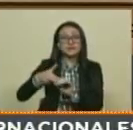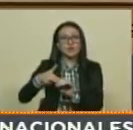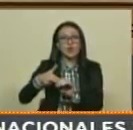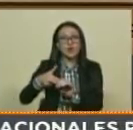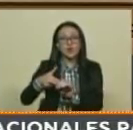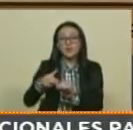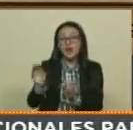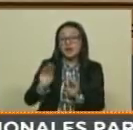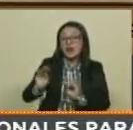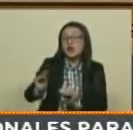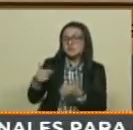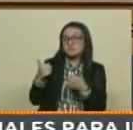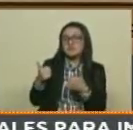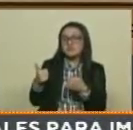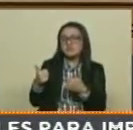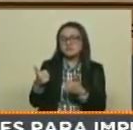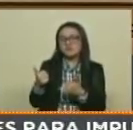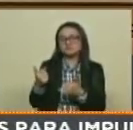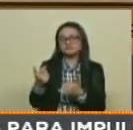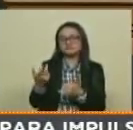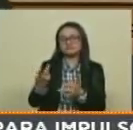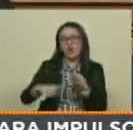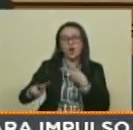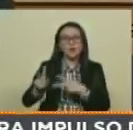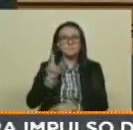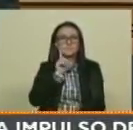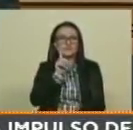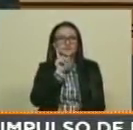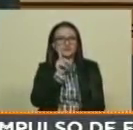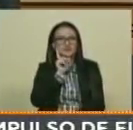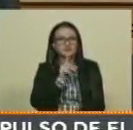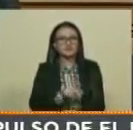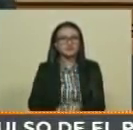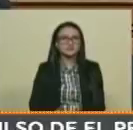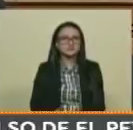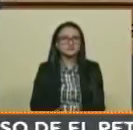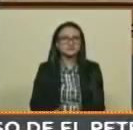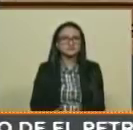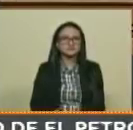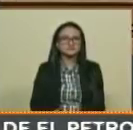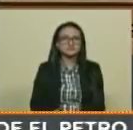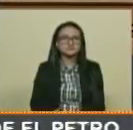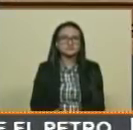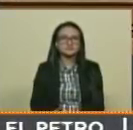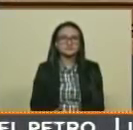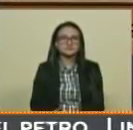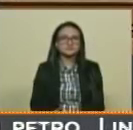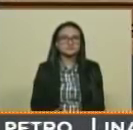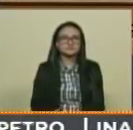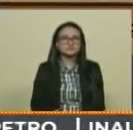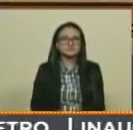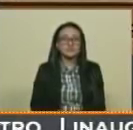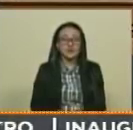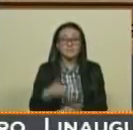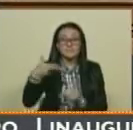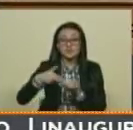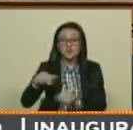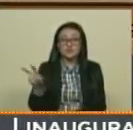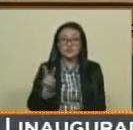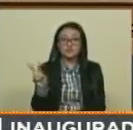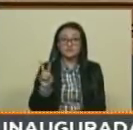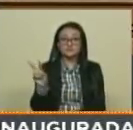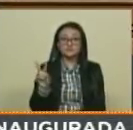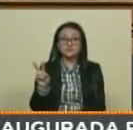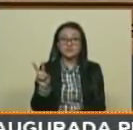de PDVSA Europa, una oficina hecha para valorar en alto nivel el crudo venezolano,